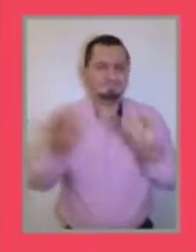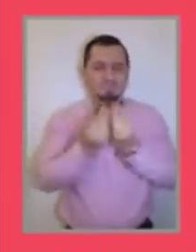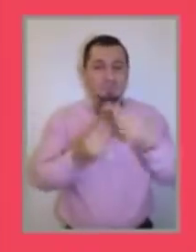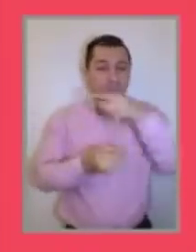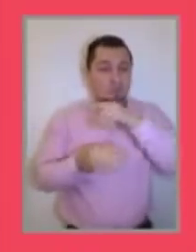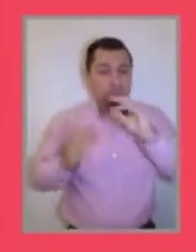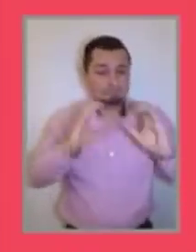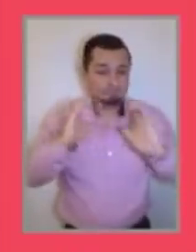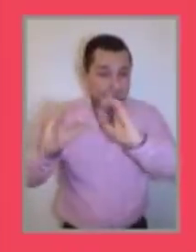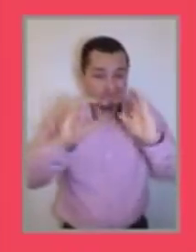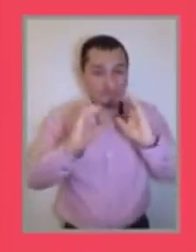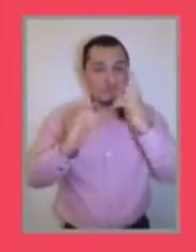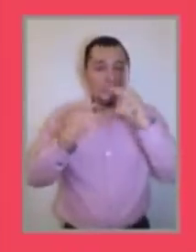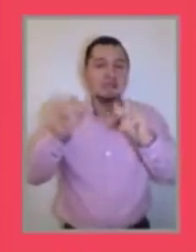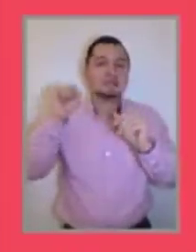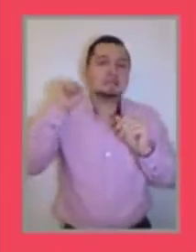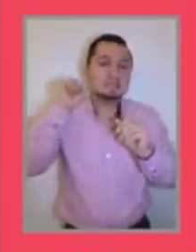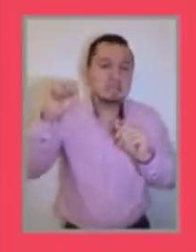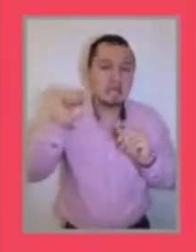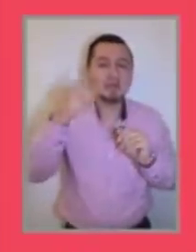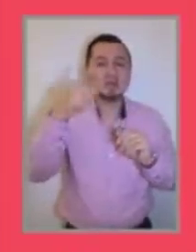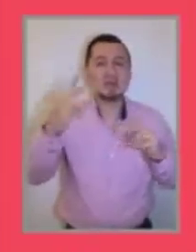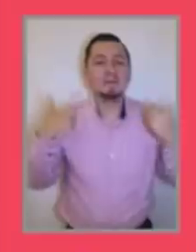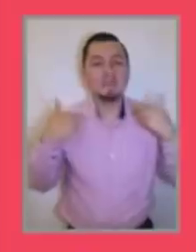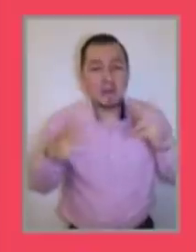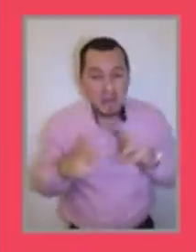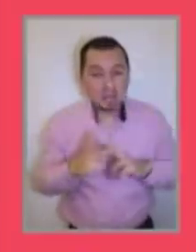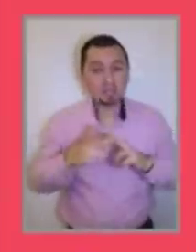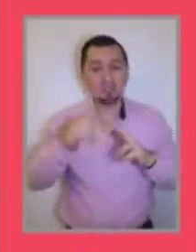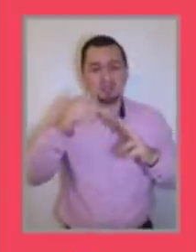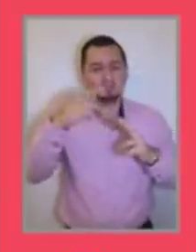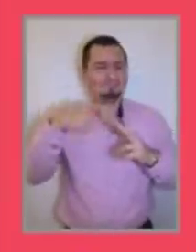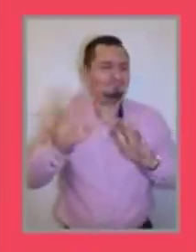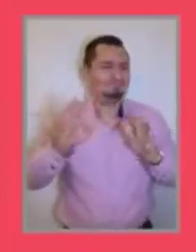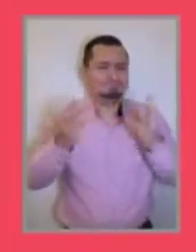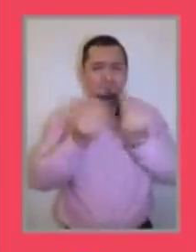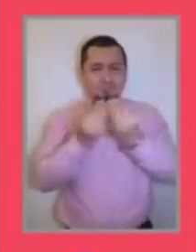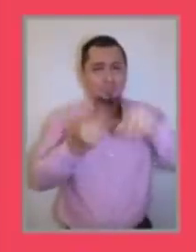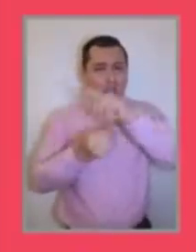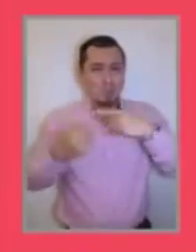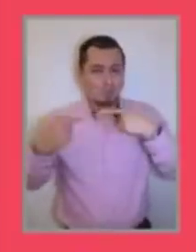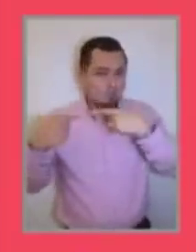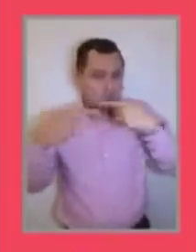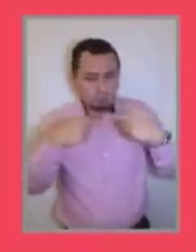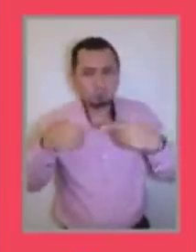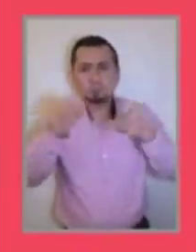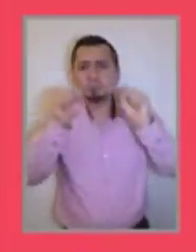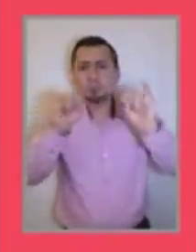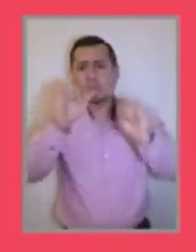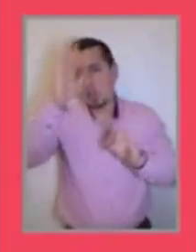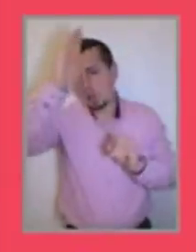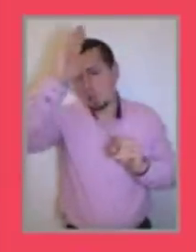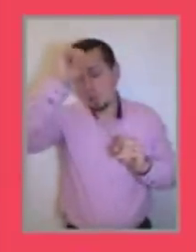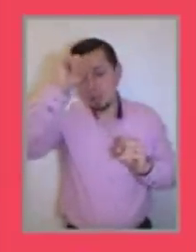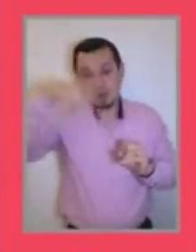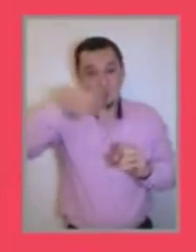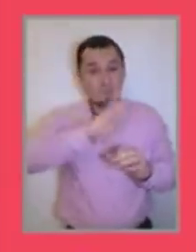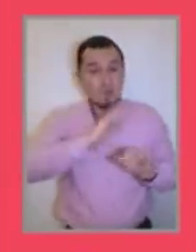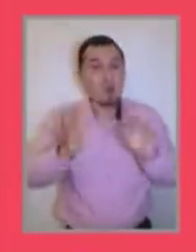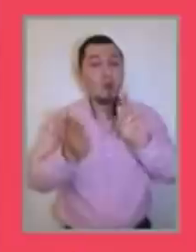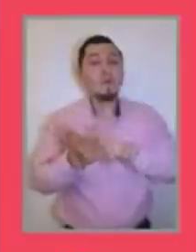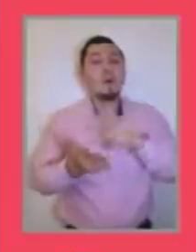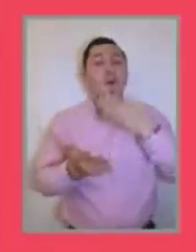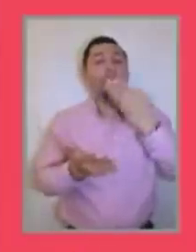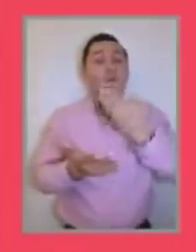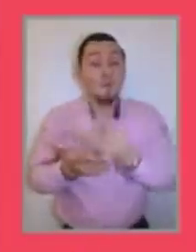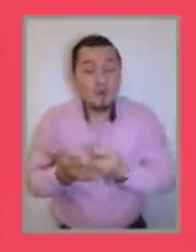platicar, de los sindicatos de maestros, del sindicato de maestros, perdón, particularmente, y que logró generar una propuesta